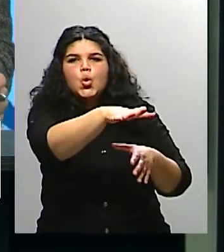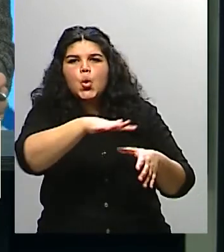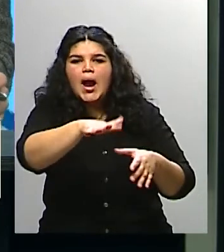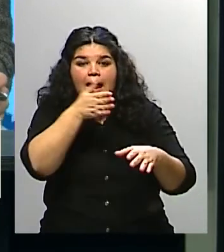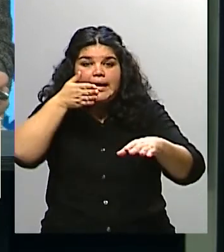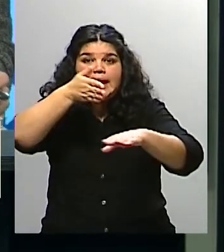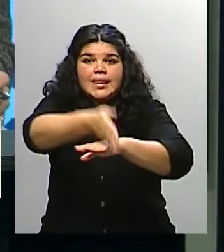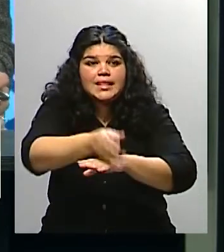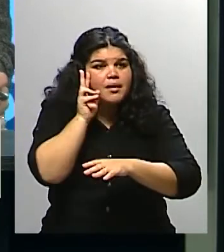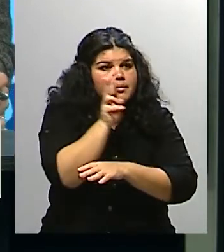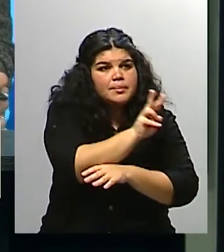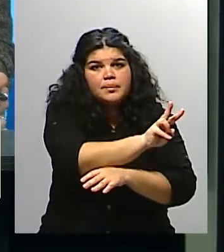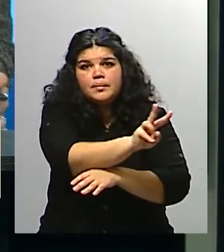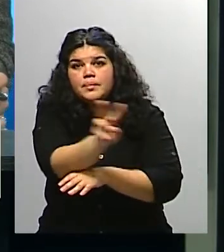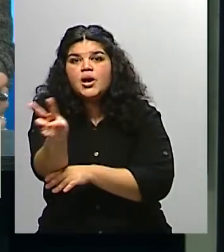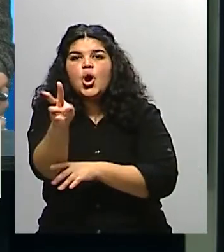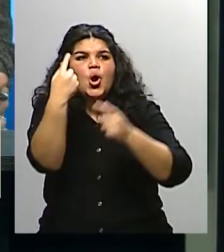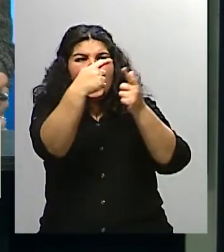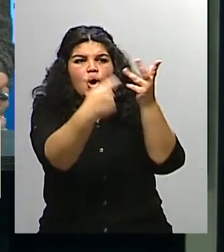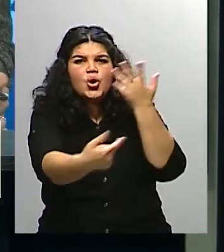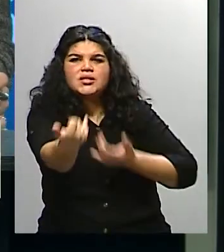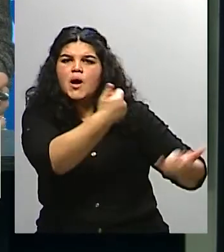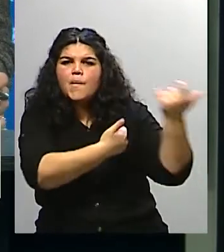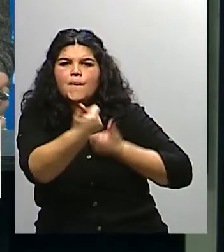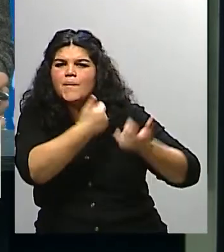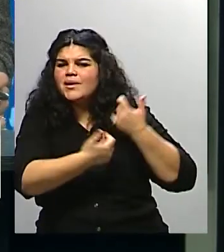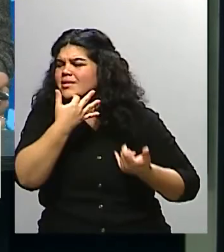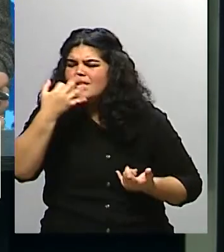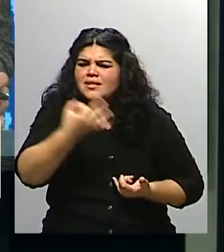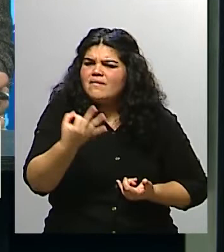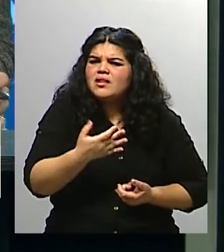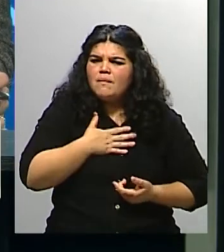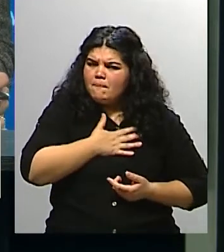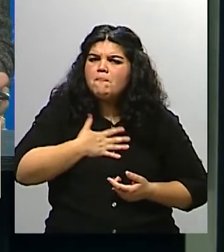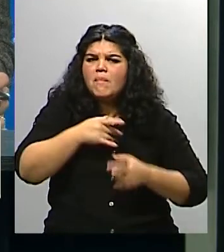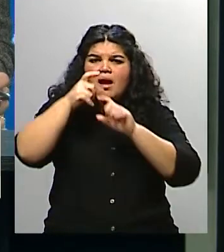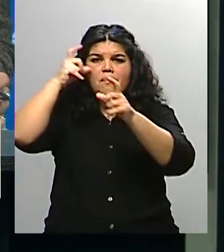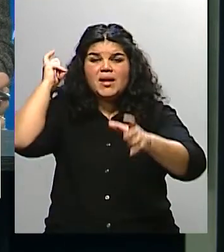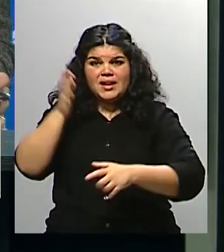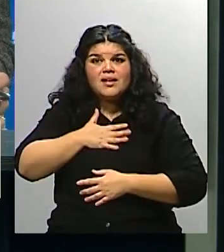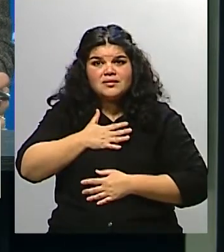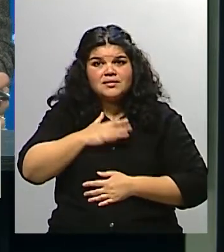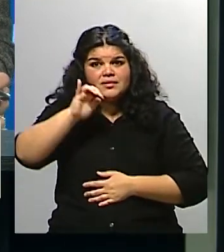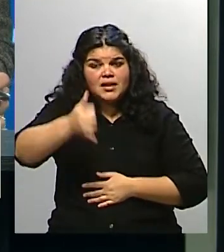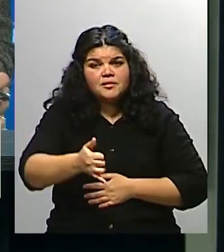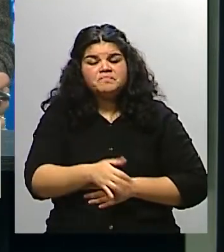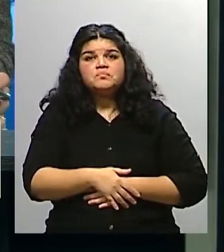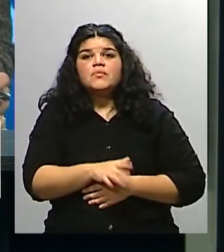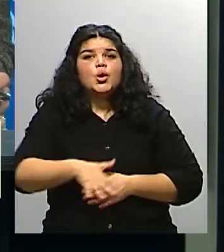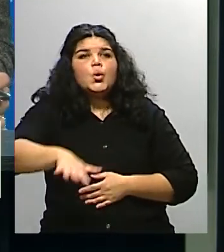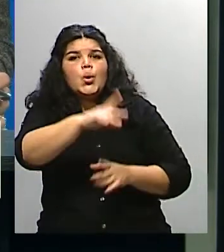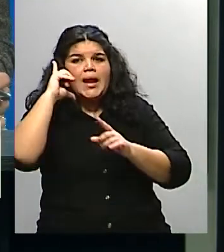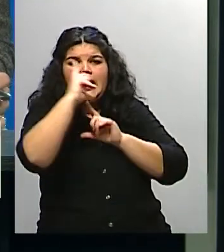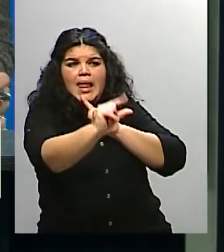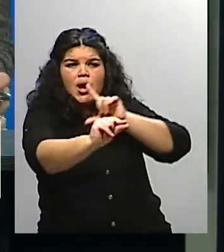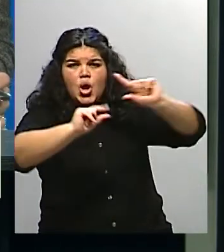lo que contaba Fernando es una realidad, es algo que existe y por el hecho de que esté en lugares tan ajenos y lejanos a nosotros